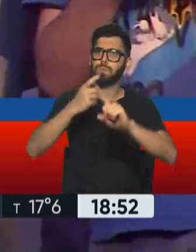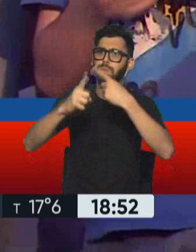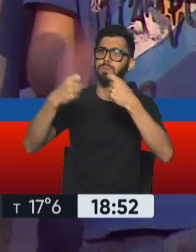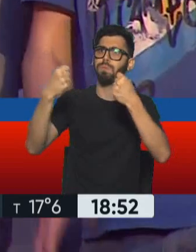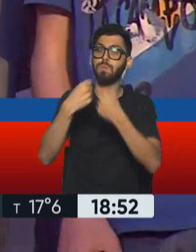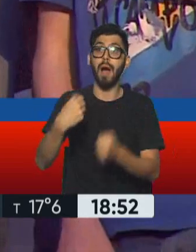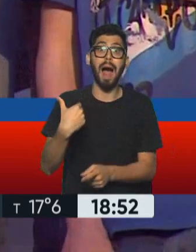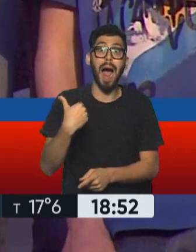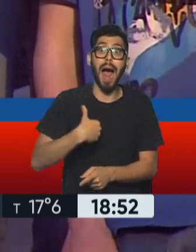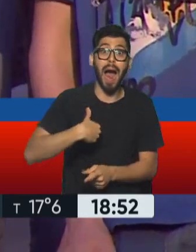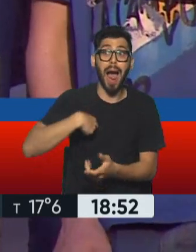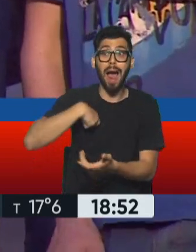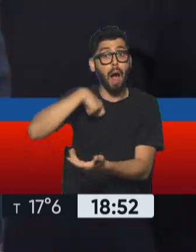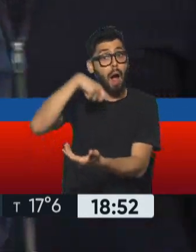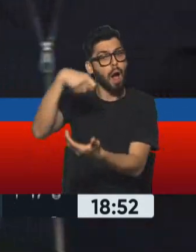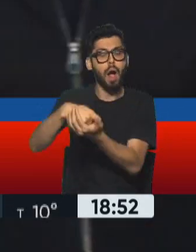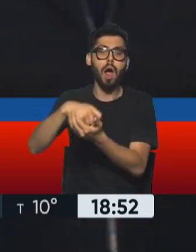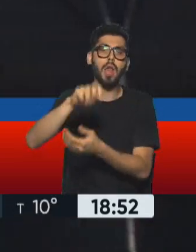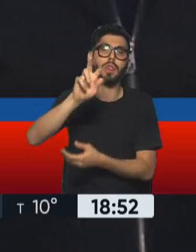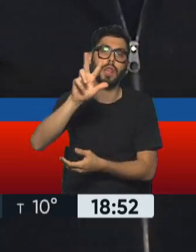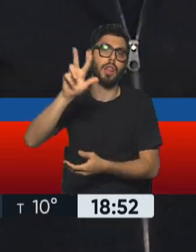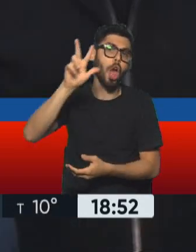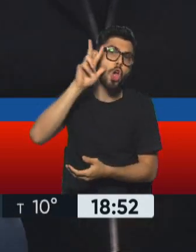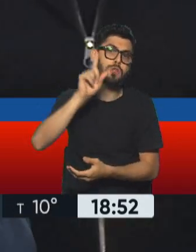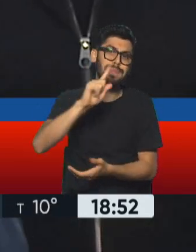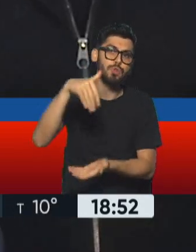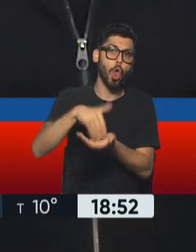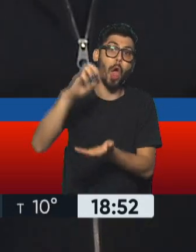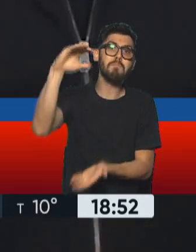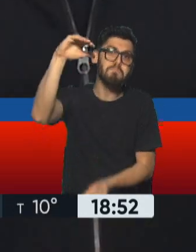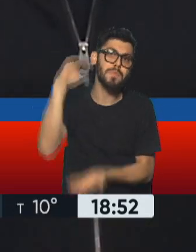la Argentina casi 38.000 millones de dólares.